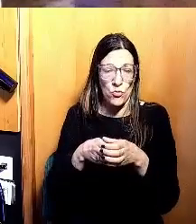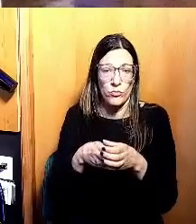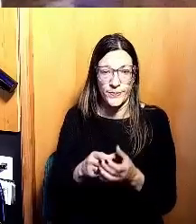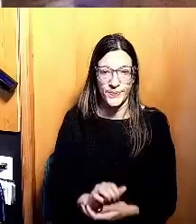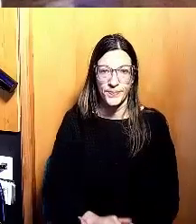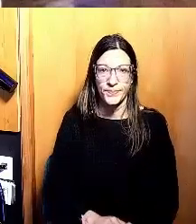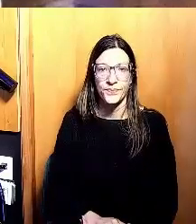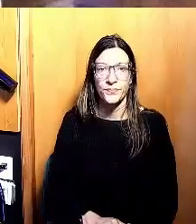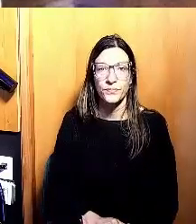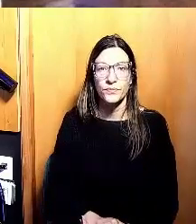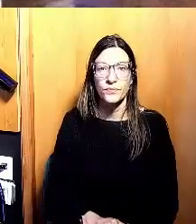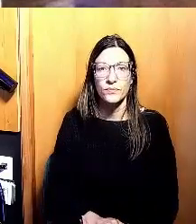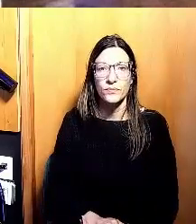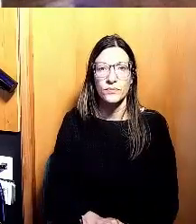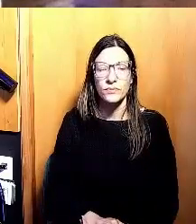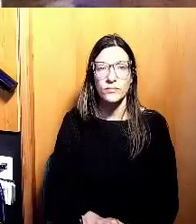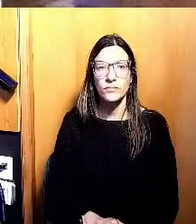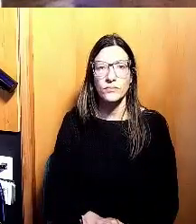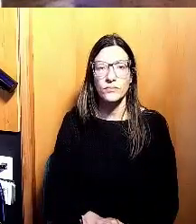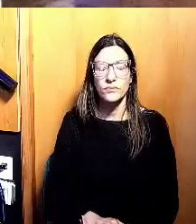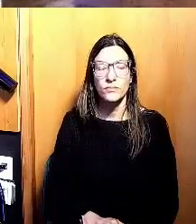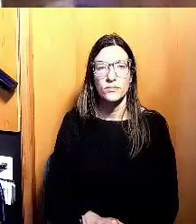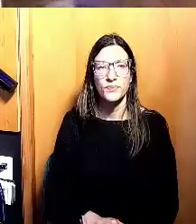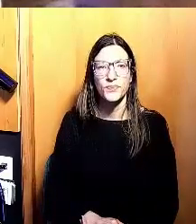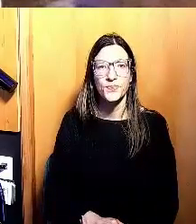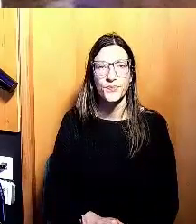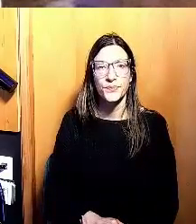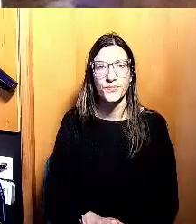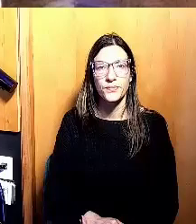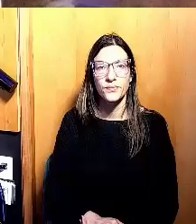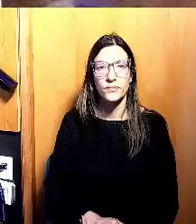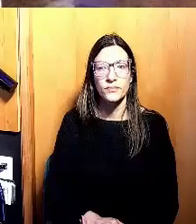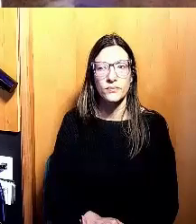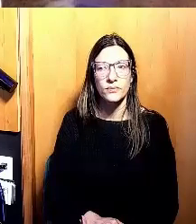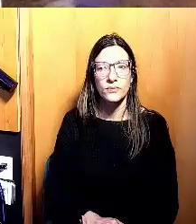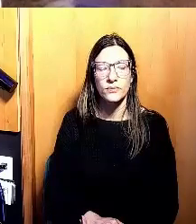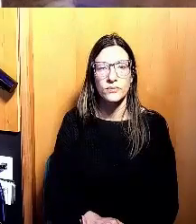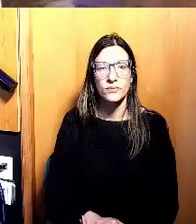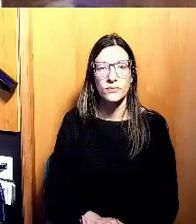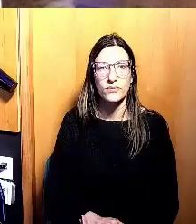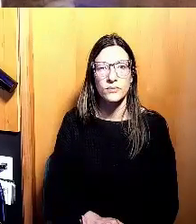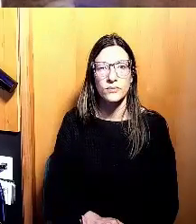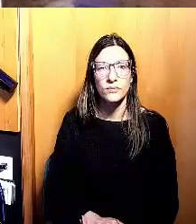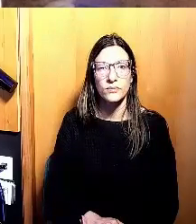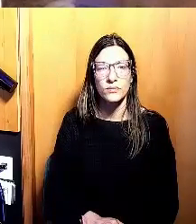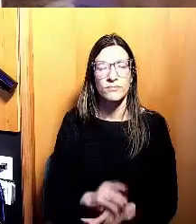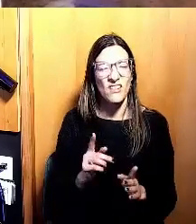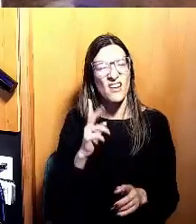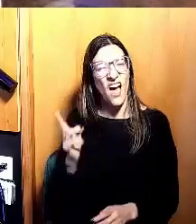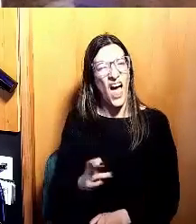sector. Perfecto. Bueno, y Virginia, una pregunta a veces un poco más rara